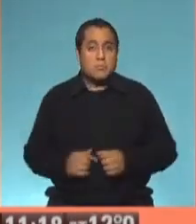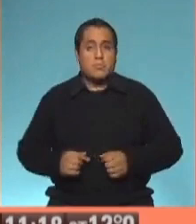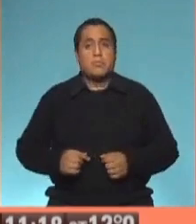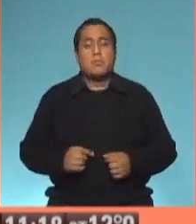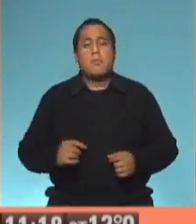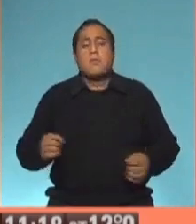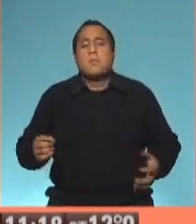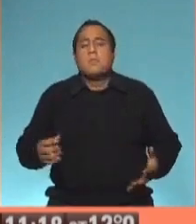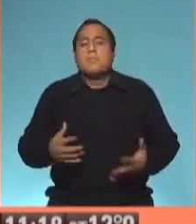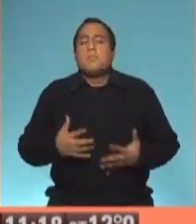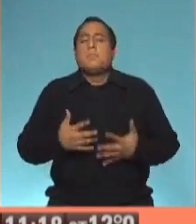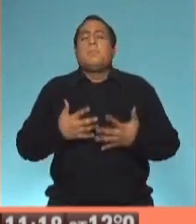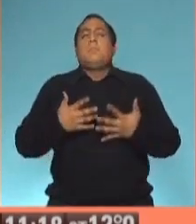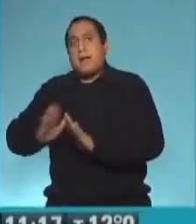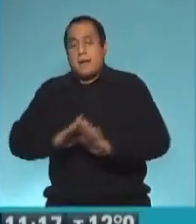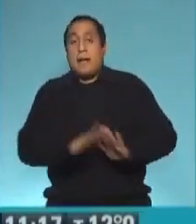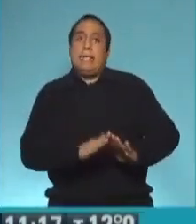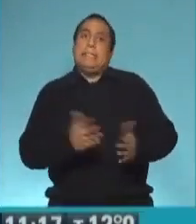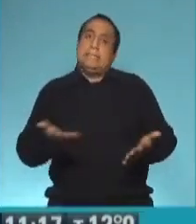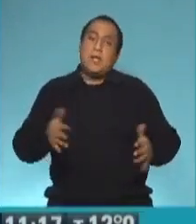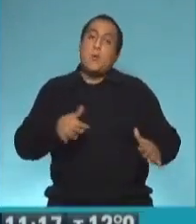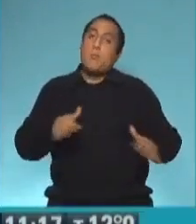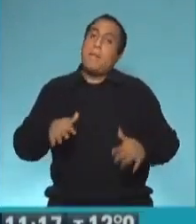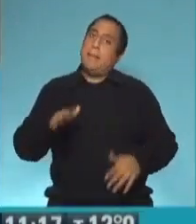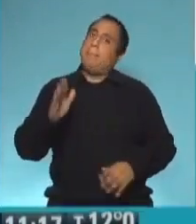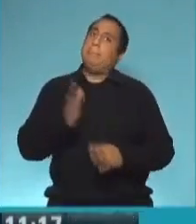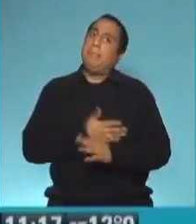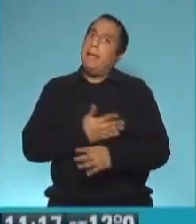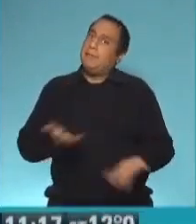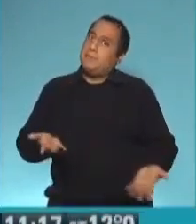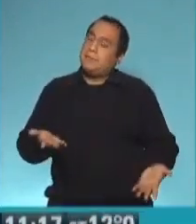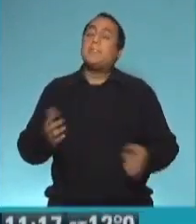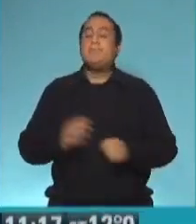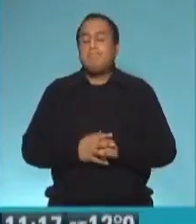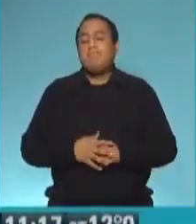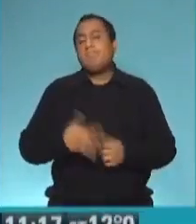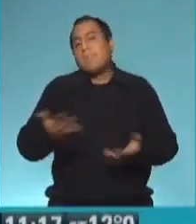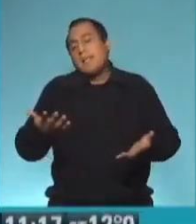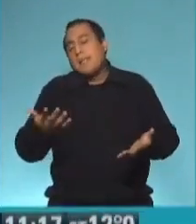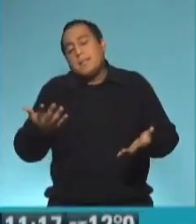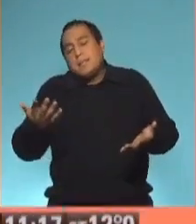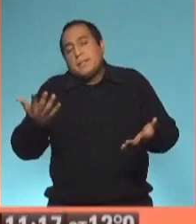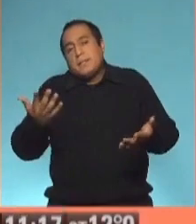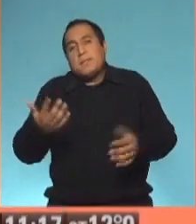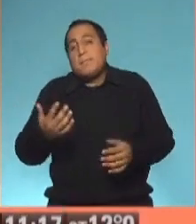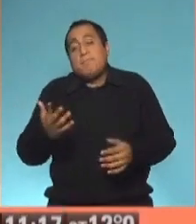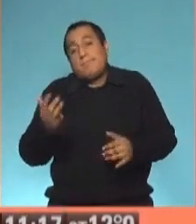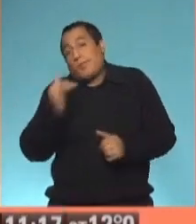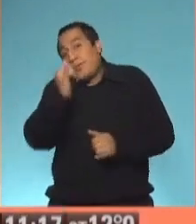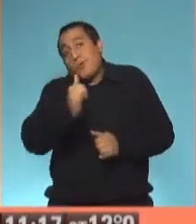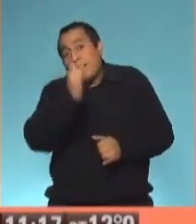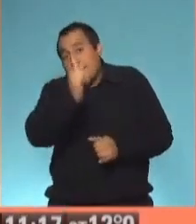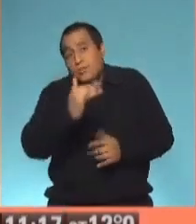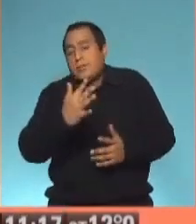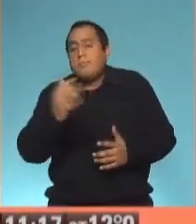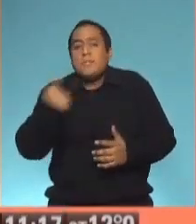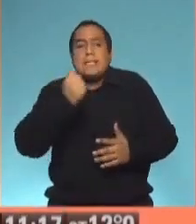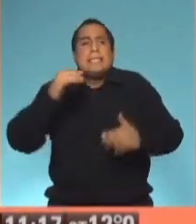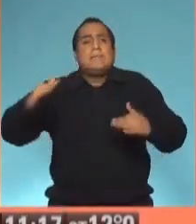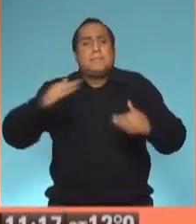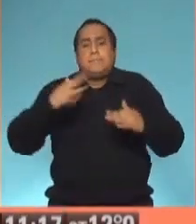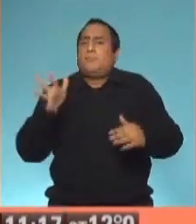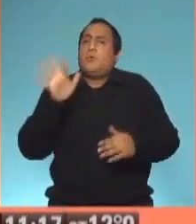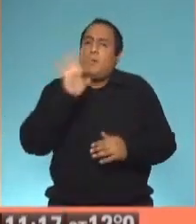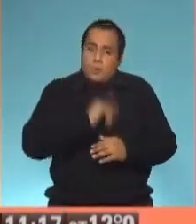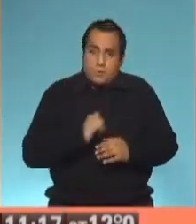inspiraciones profundas y exhalaciones profundas. No permanecer más de 30 minutos en posiciones fijas, sea de